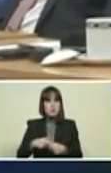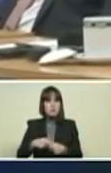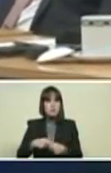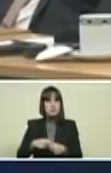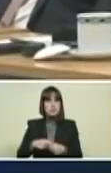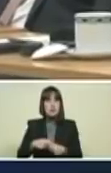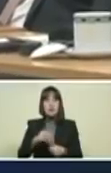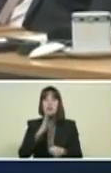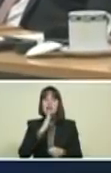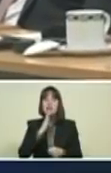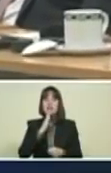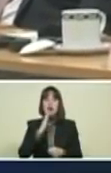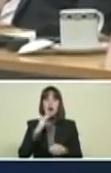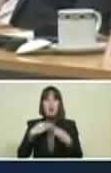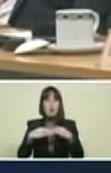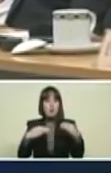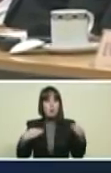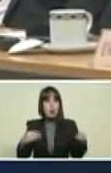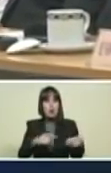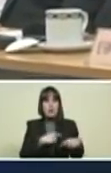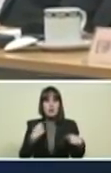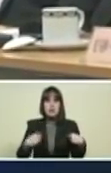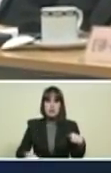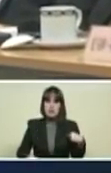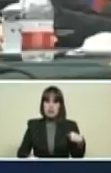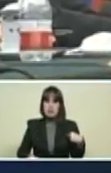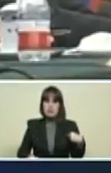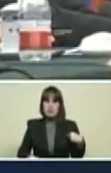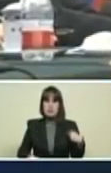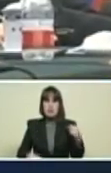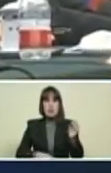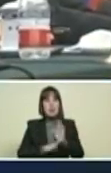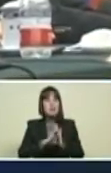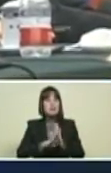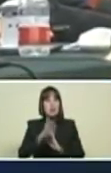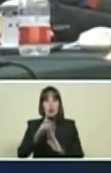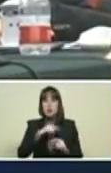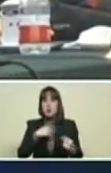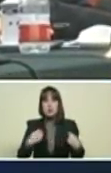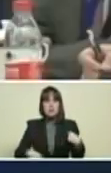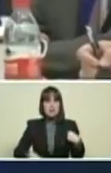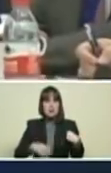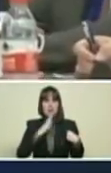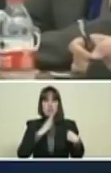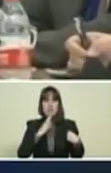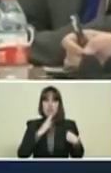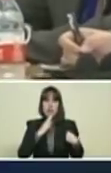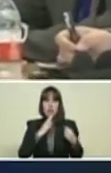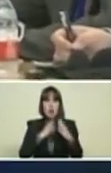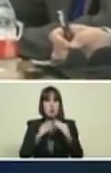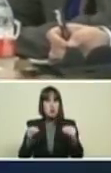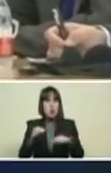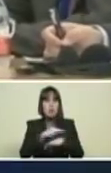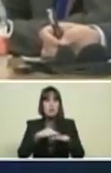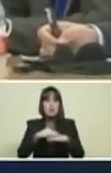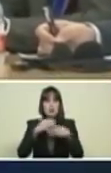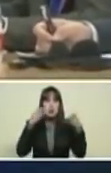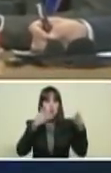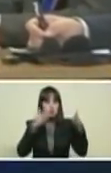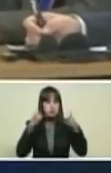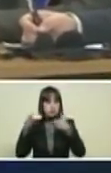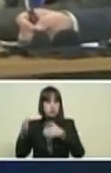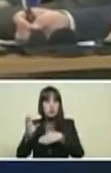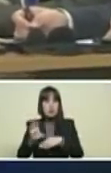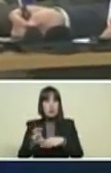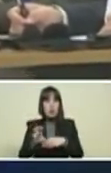del Banco Popular de China, al presidente del Banco de Desarrollo de China, al suministro consejero de Estado, ministro de